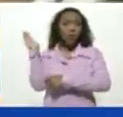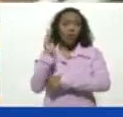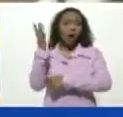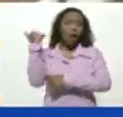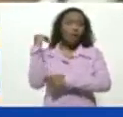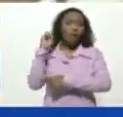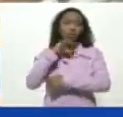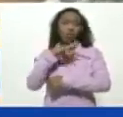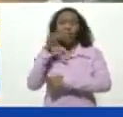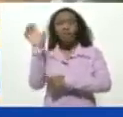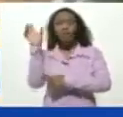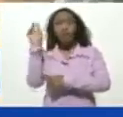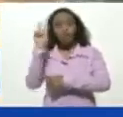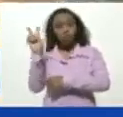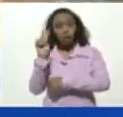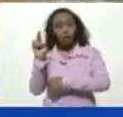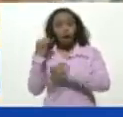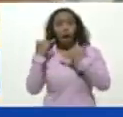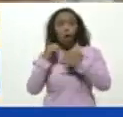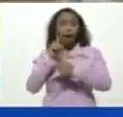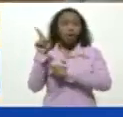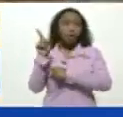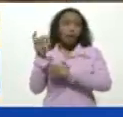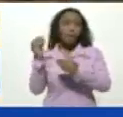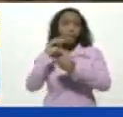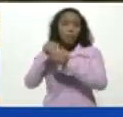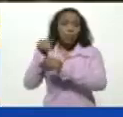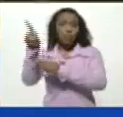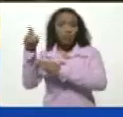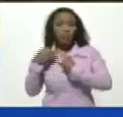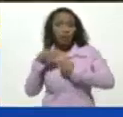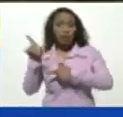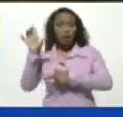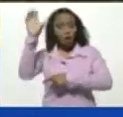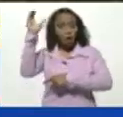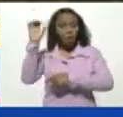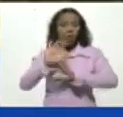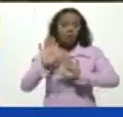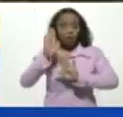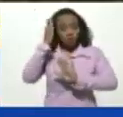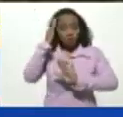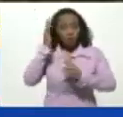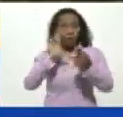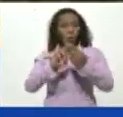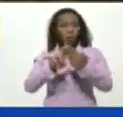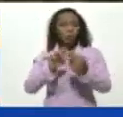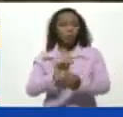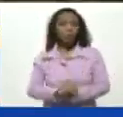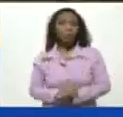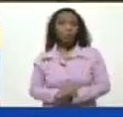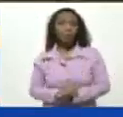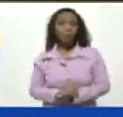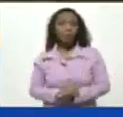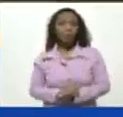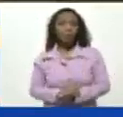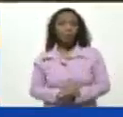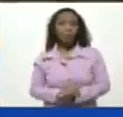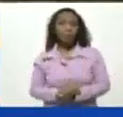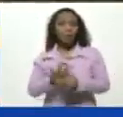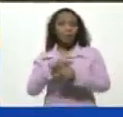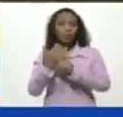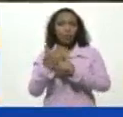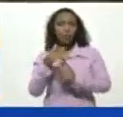Venezuela. Bueno, están allá en las ciudades. Ya se sabe, se conoce la